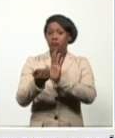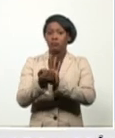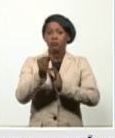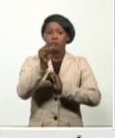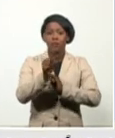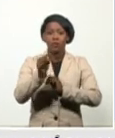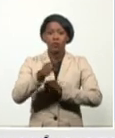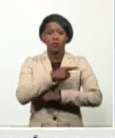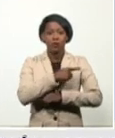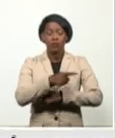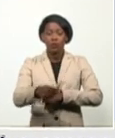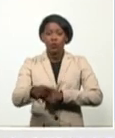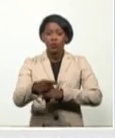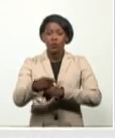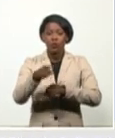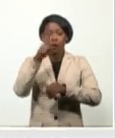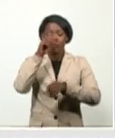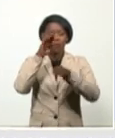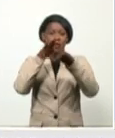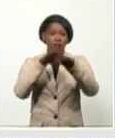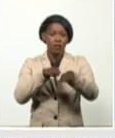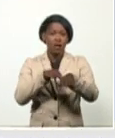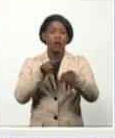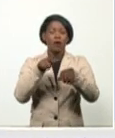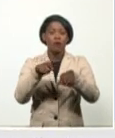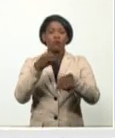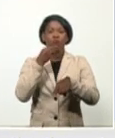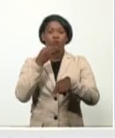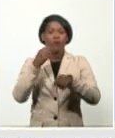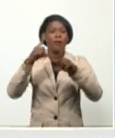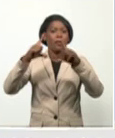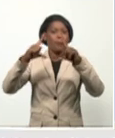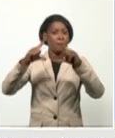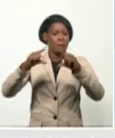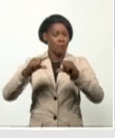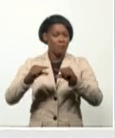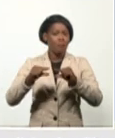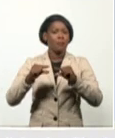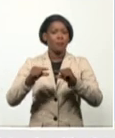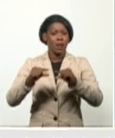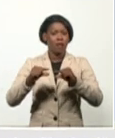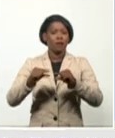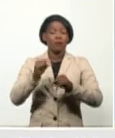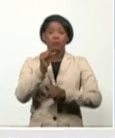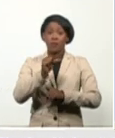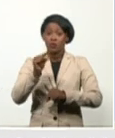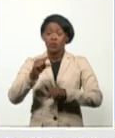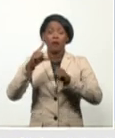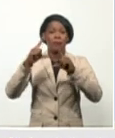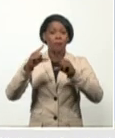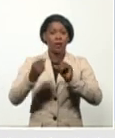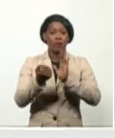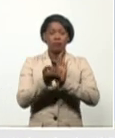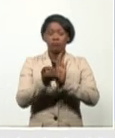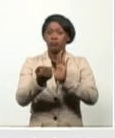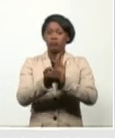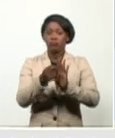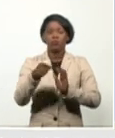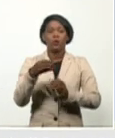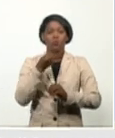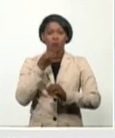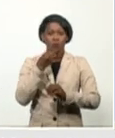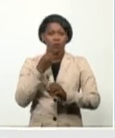Ese indicador sí podemos bajarlo, ese indicador sí podemos disminuirlo.